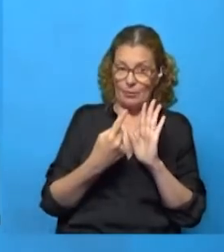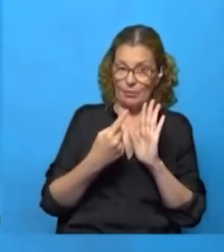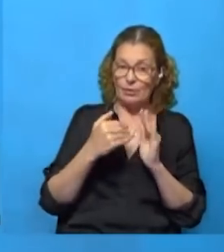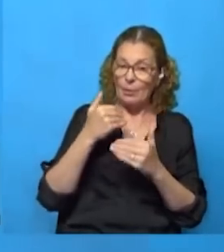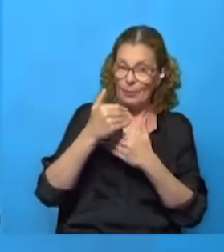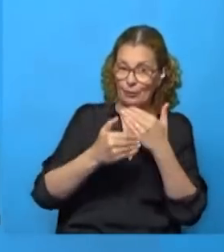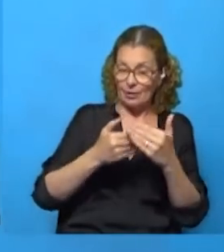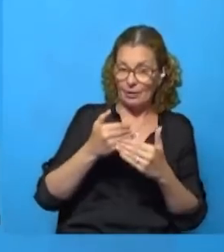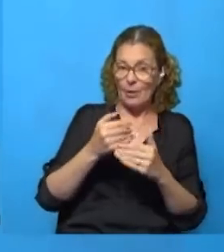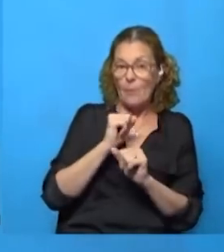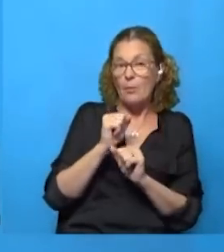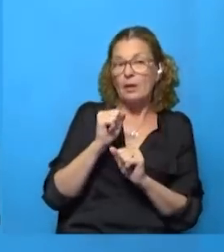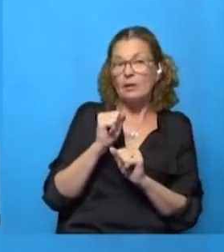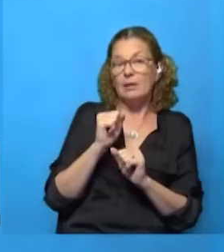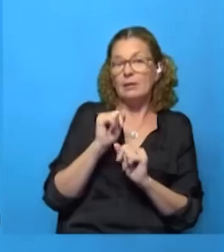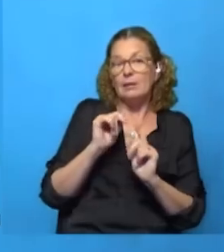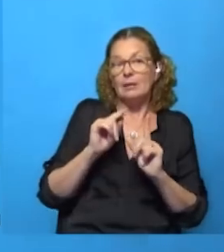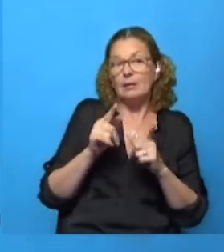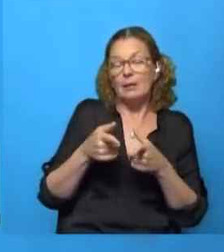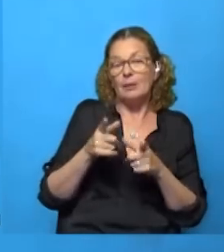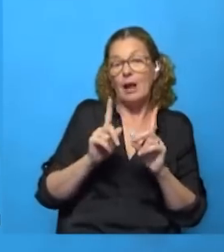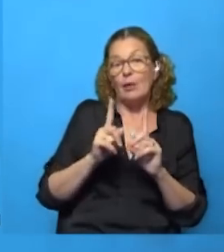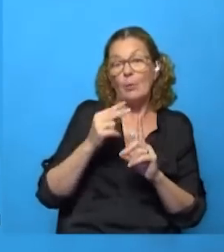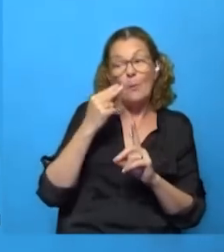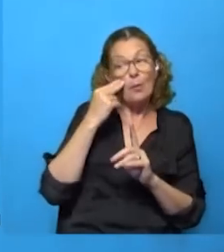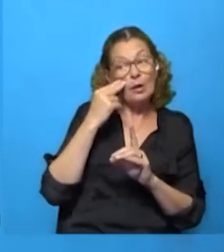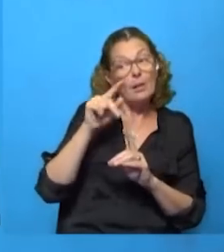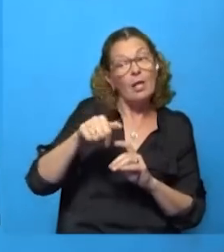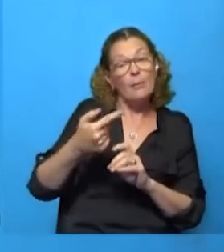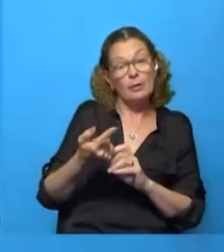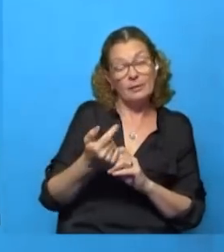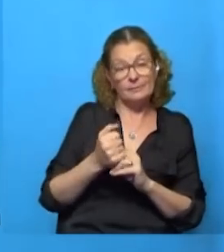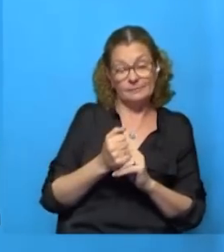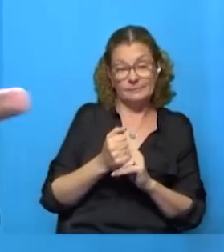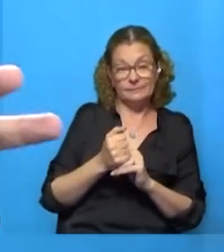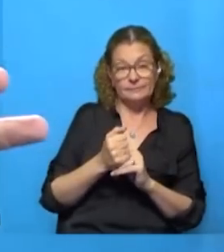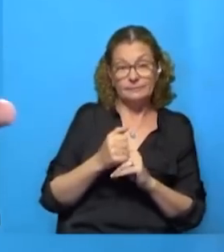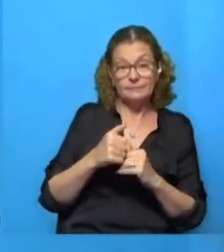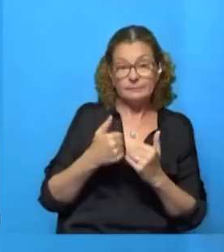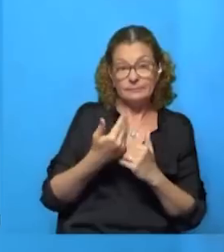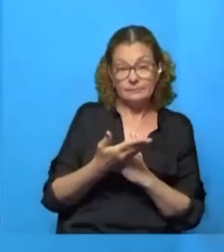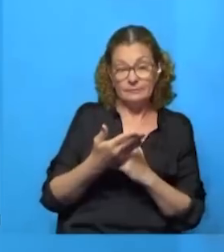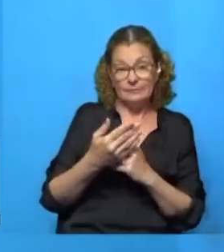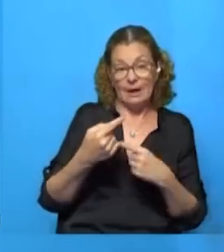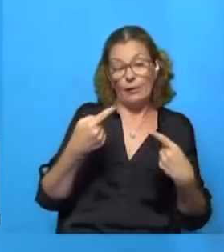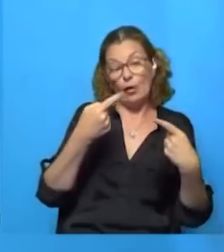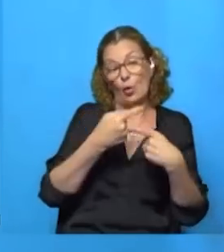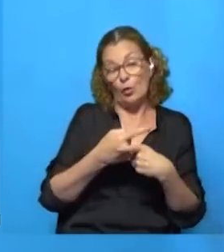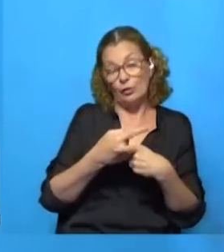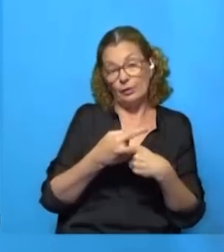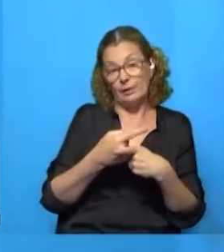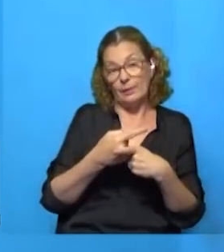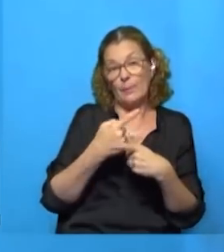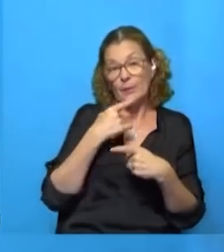largo de este proceso puede pasar alguna facturas posteriormente y del otro lado de la oposición